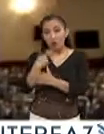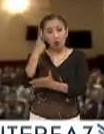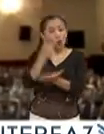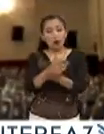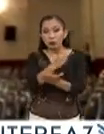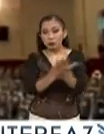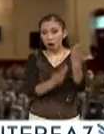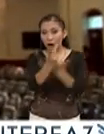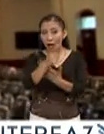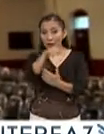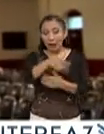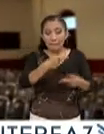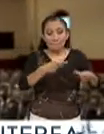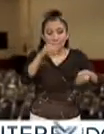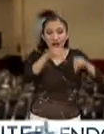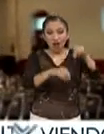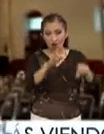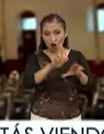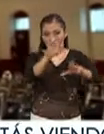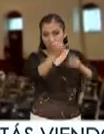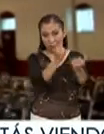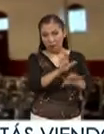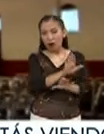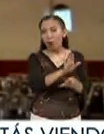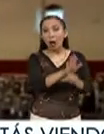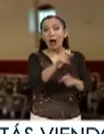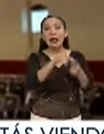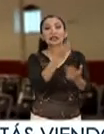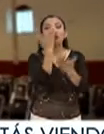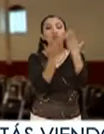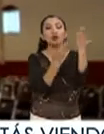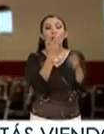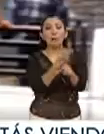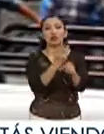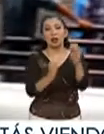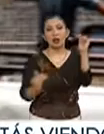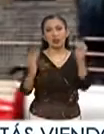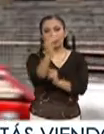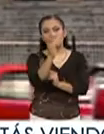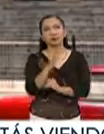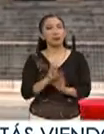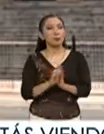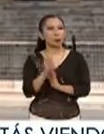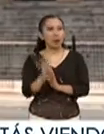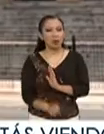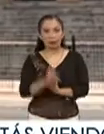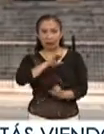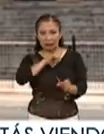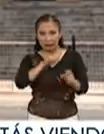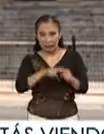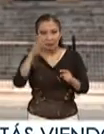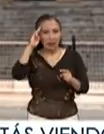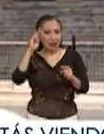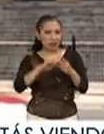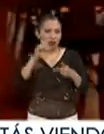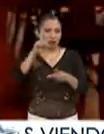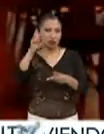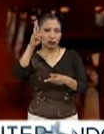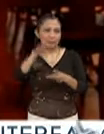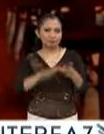únicos programas que elaboran las normales de manera autónoma son los de estudios de posgrado, que vienen siendo los de especialización, maestría y